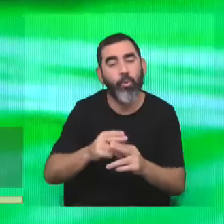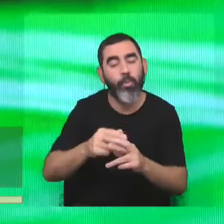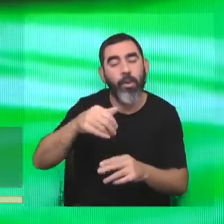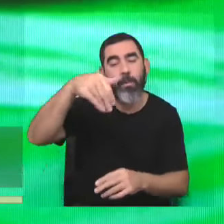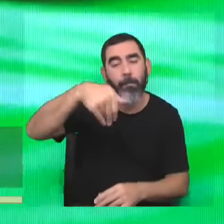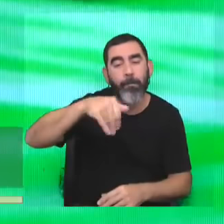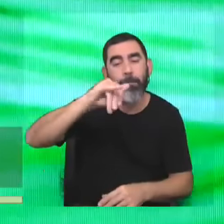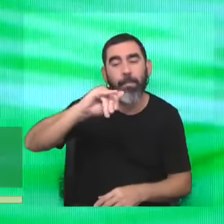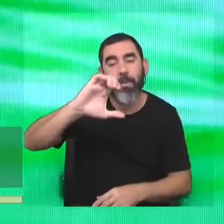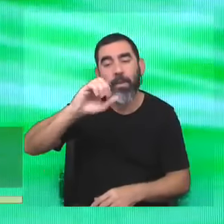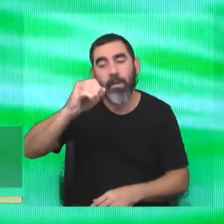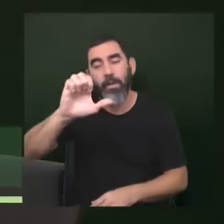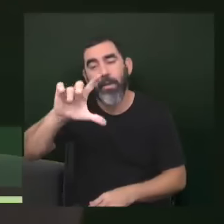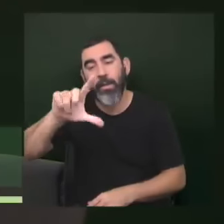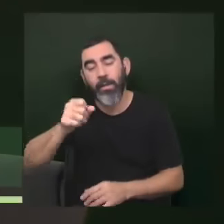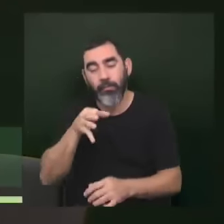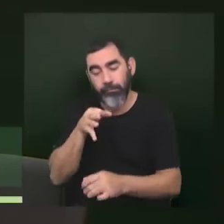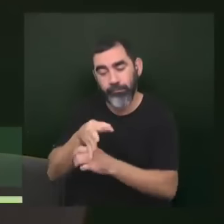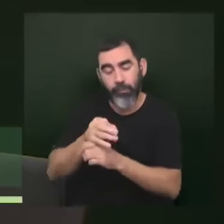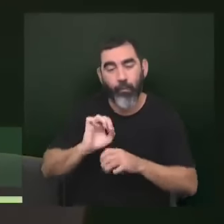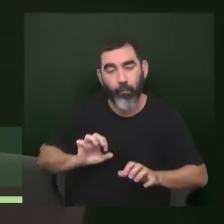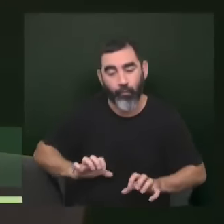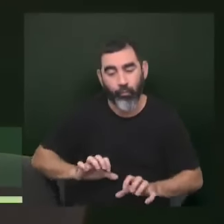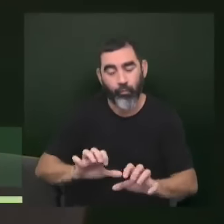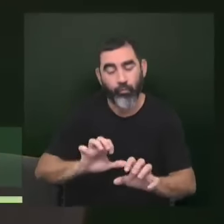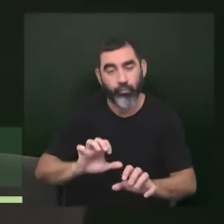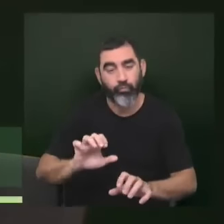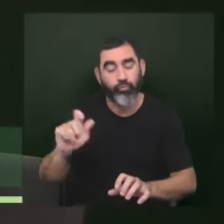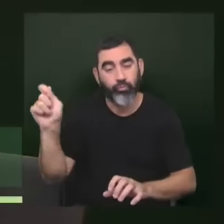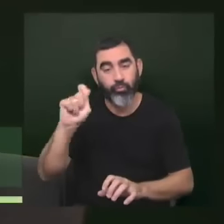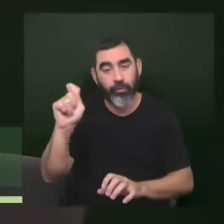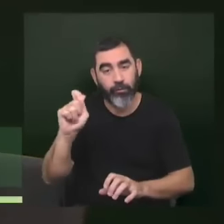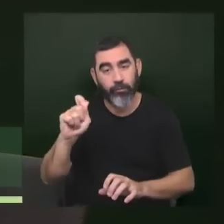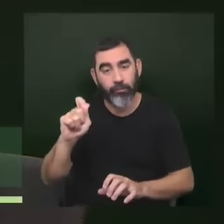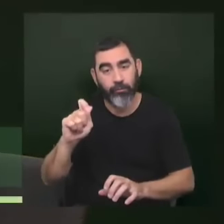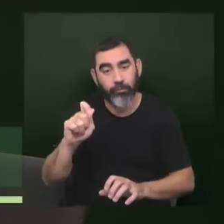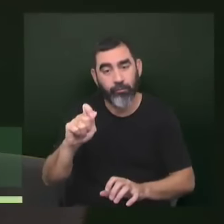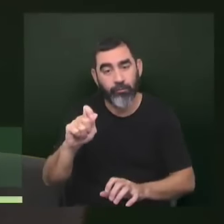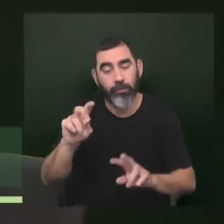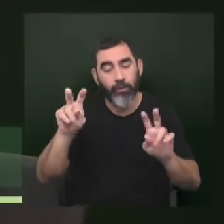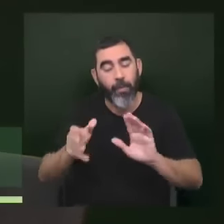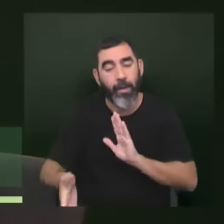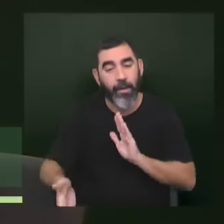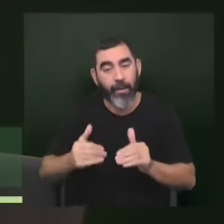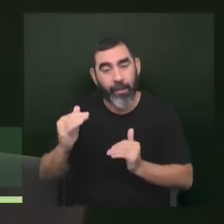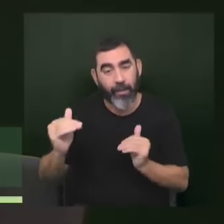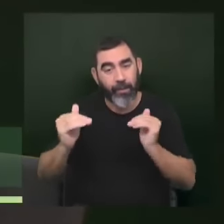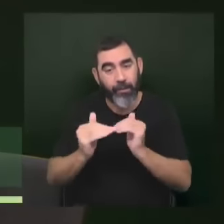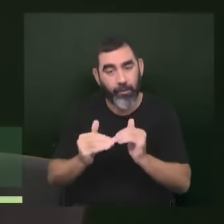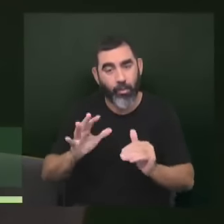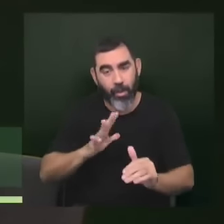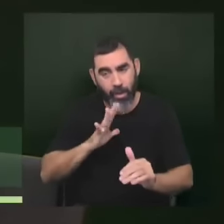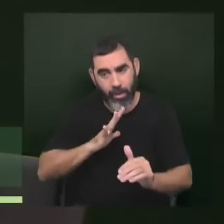todos los funcionarios eh digo y funcionarias de la Administración central eh sobre el tema de género y de igualdad ha tenido